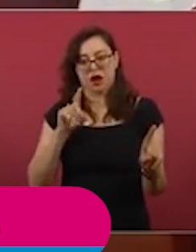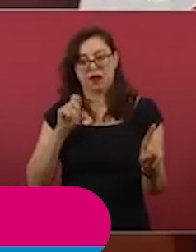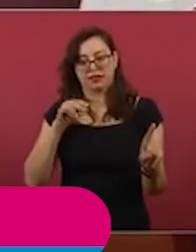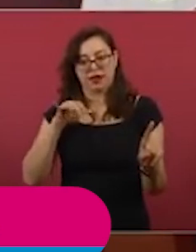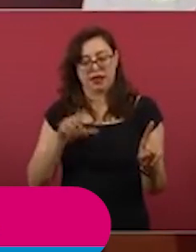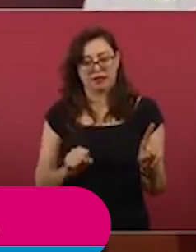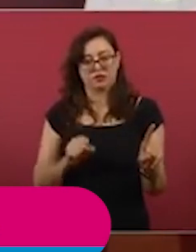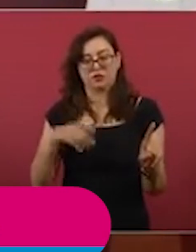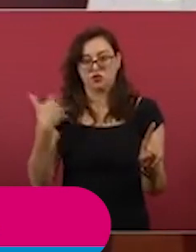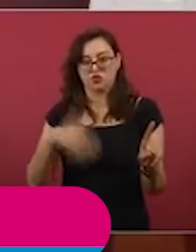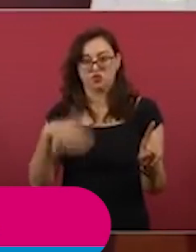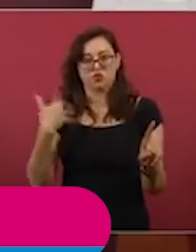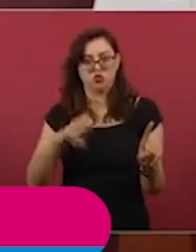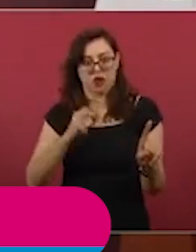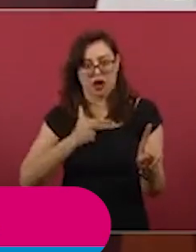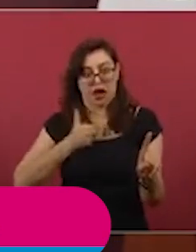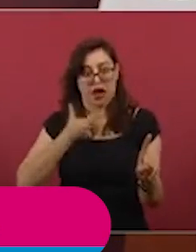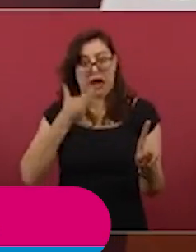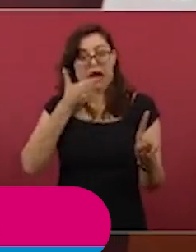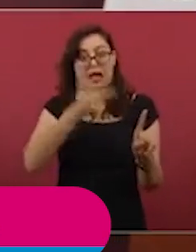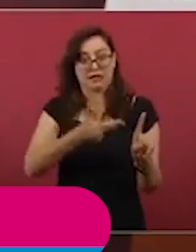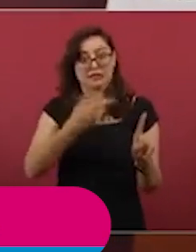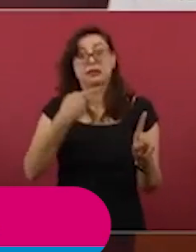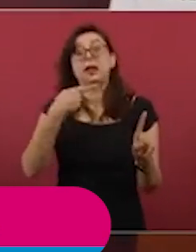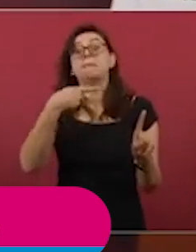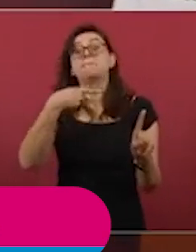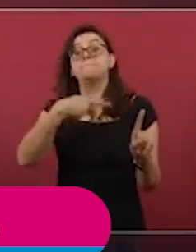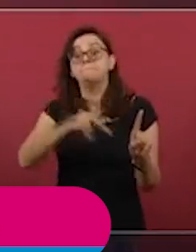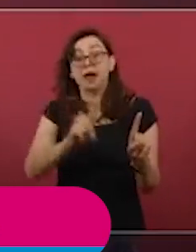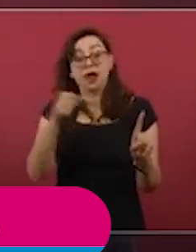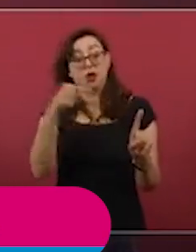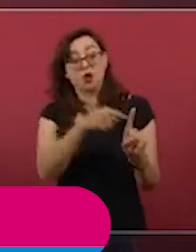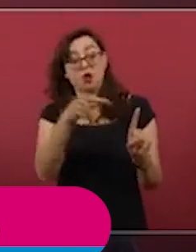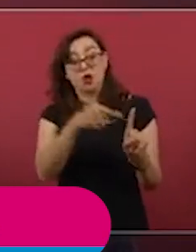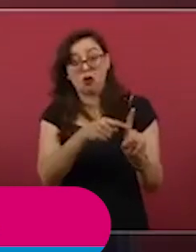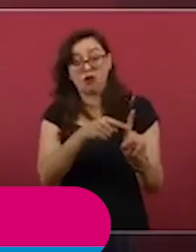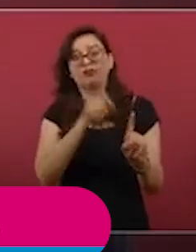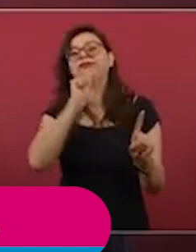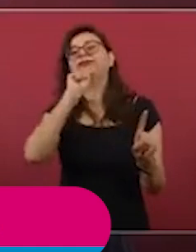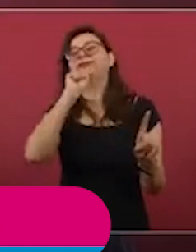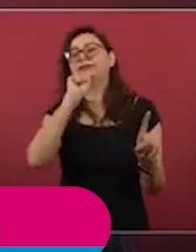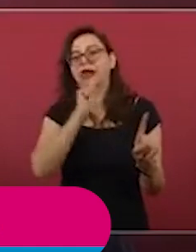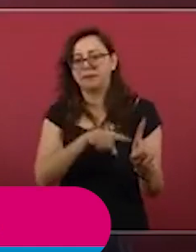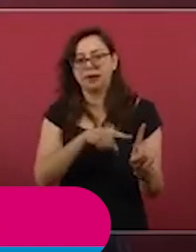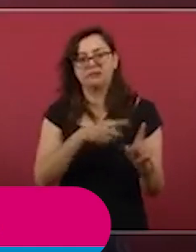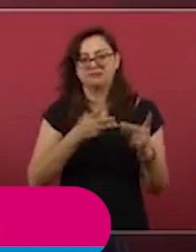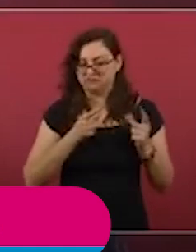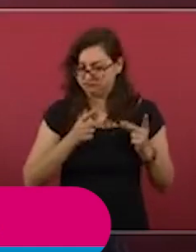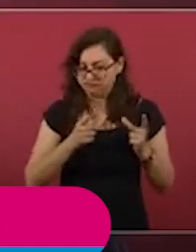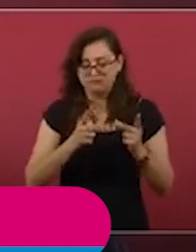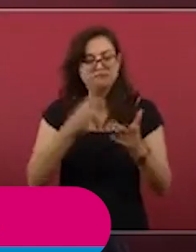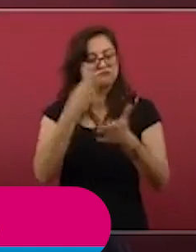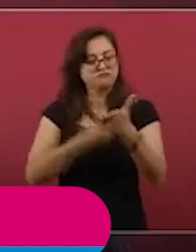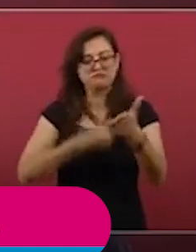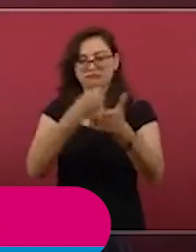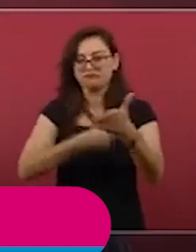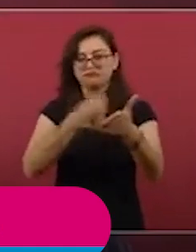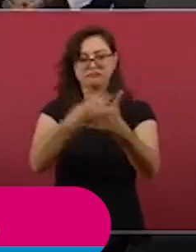hecho, porque él fue precursor del movimiento democrático de nuestro tiempo.